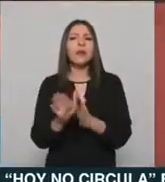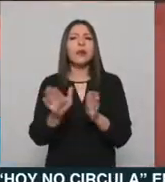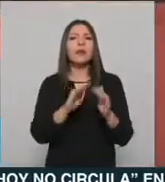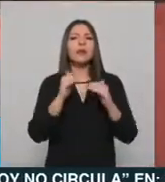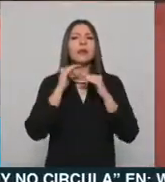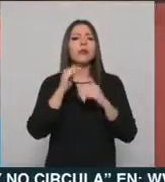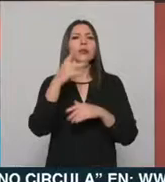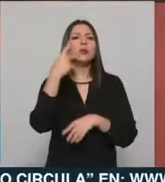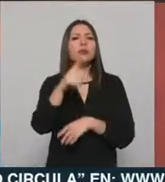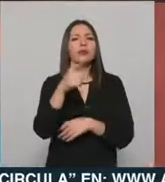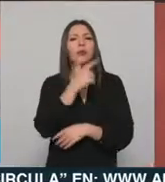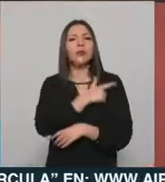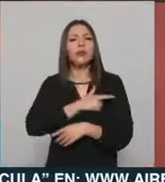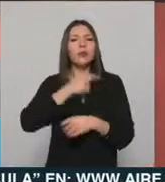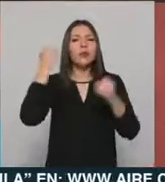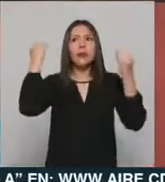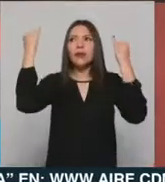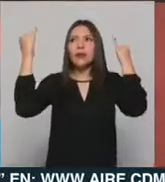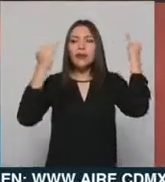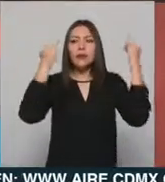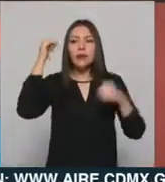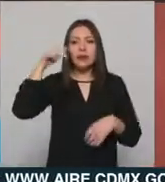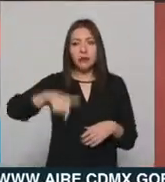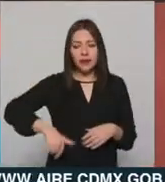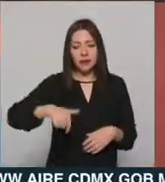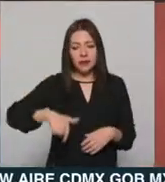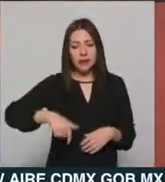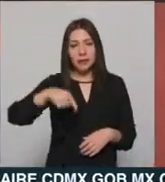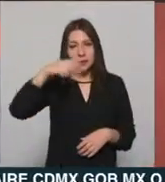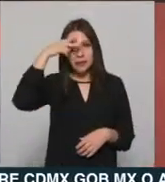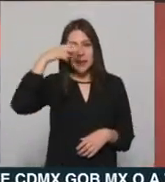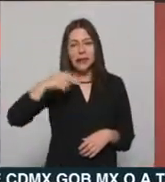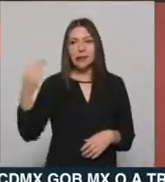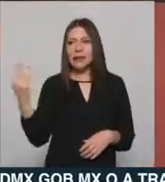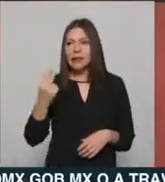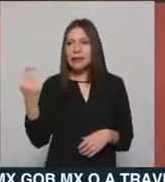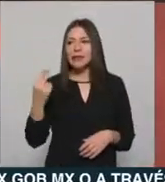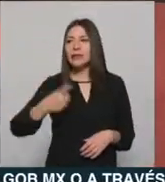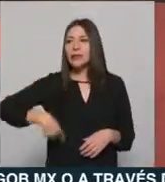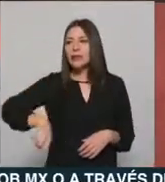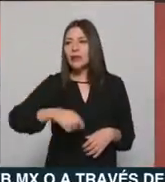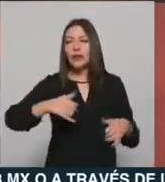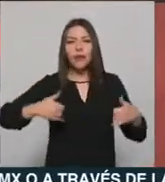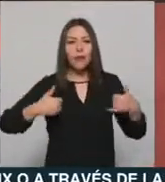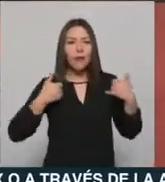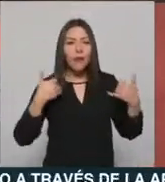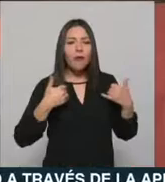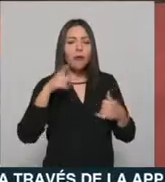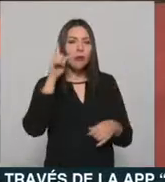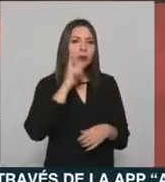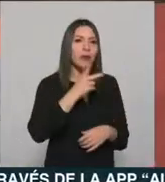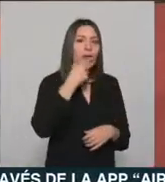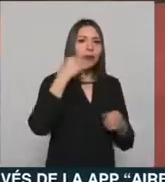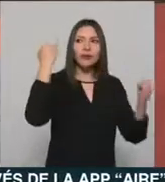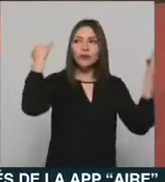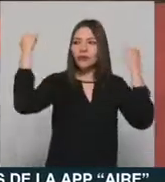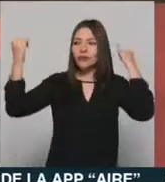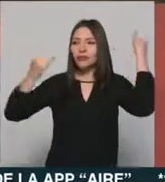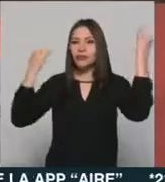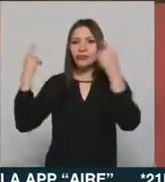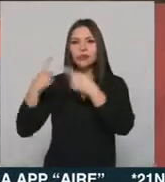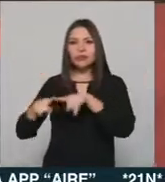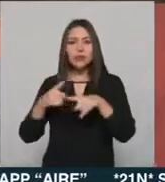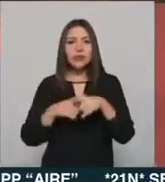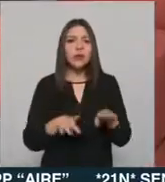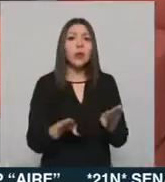limitando su creatividad. Este país lo que necesita son jóvenes y adolescentes muy activos, mujeres creativas, y eso se da desde tu